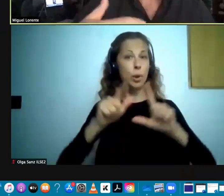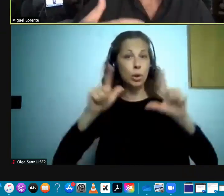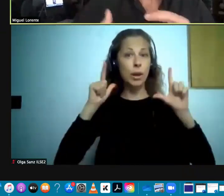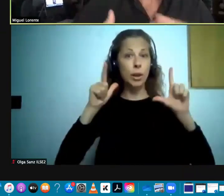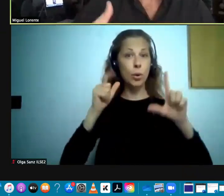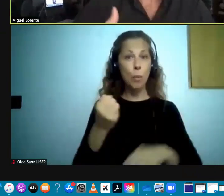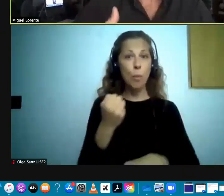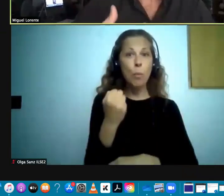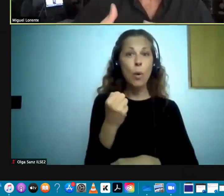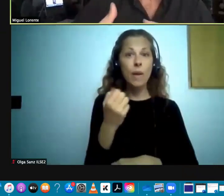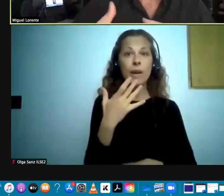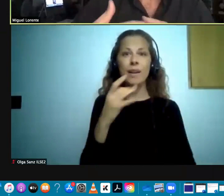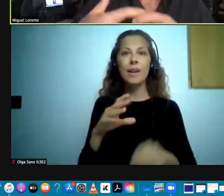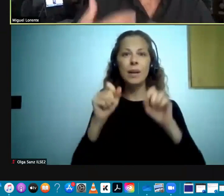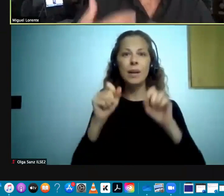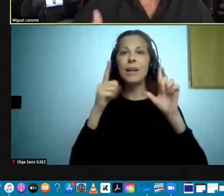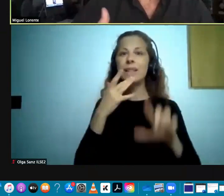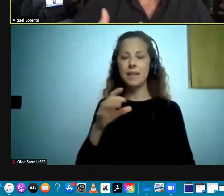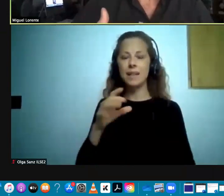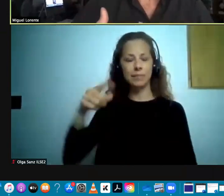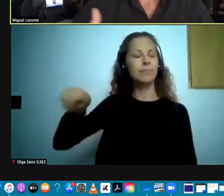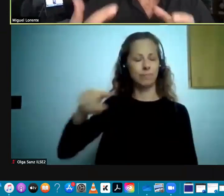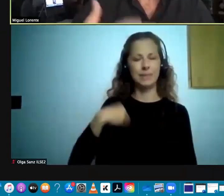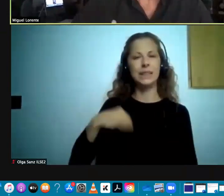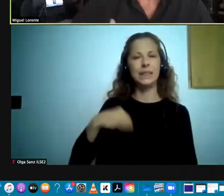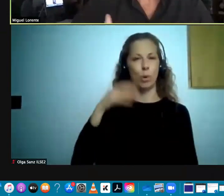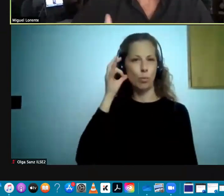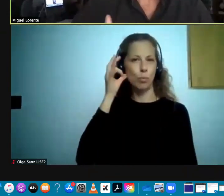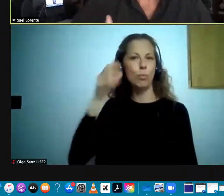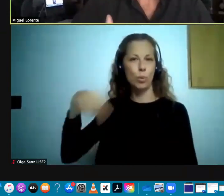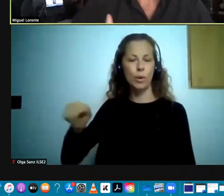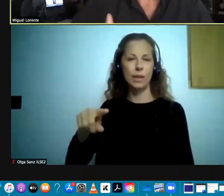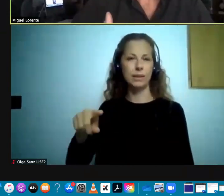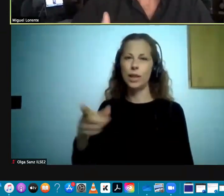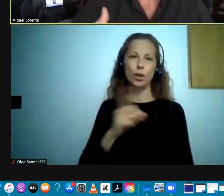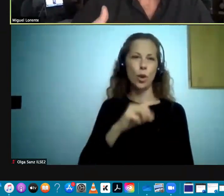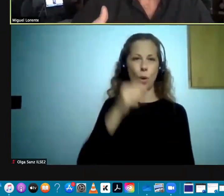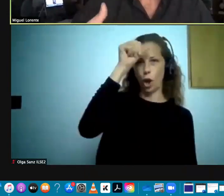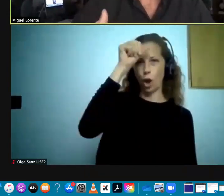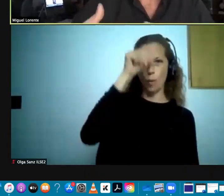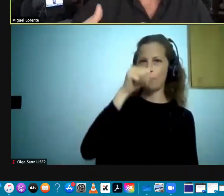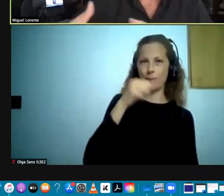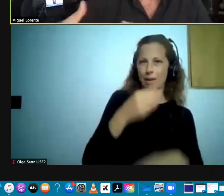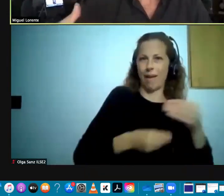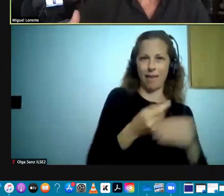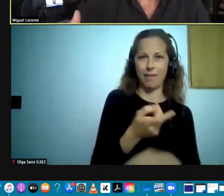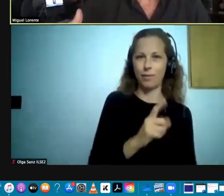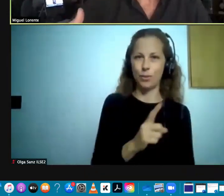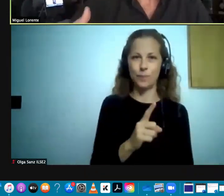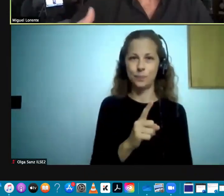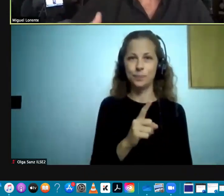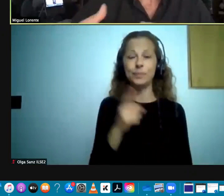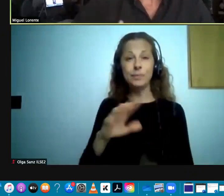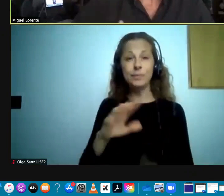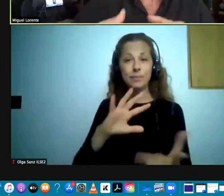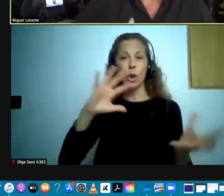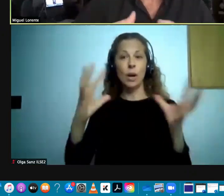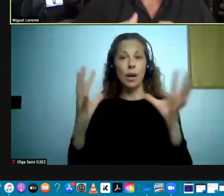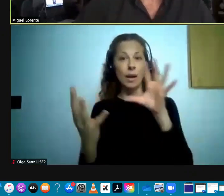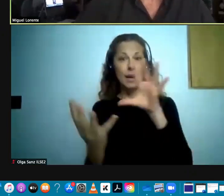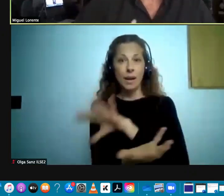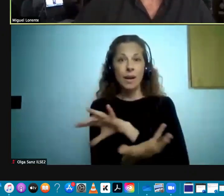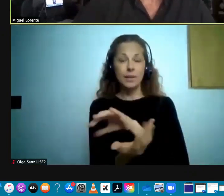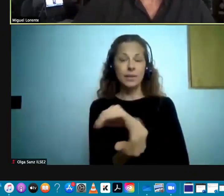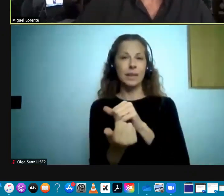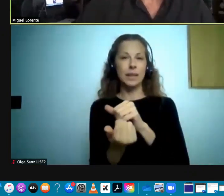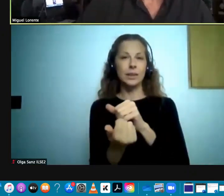transformación social a favor de la igualdad sois las mujeres, no somos los hombres. Entonces, esa transformación asimétrica, puesto que está